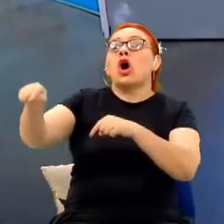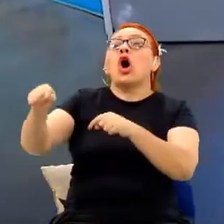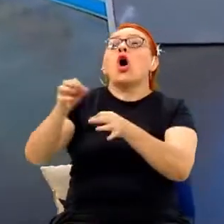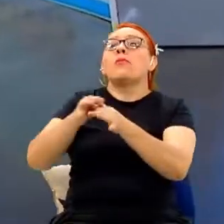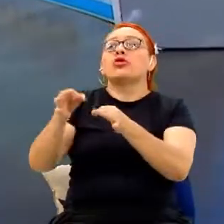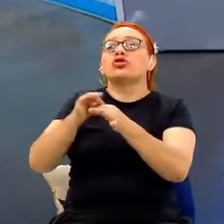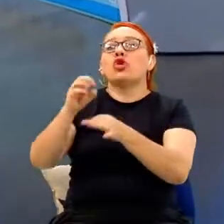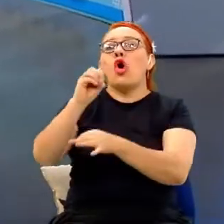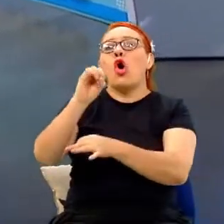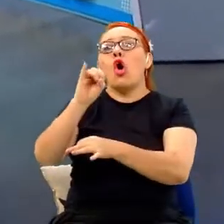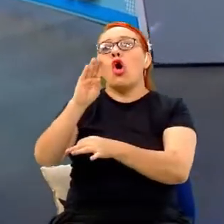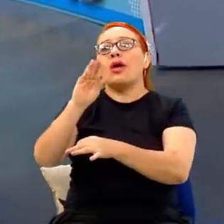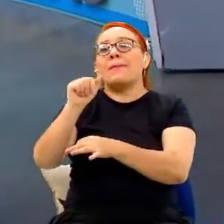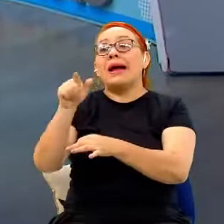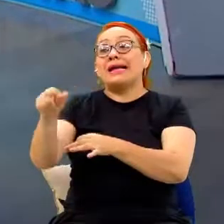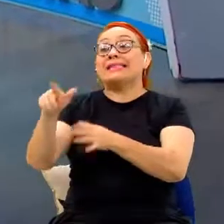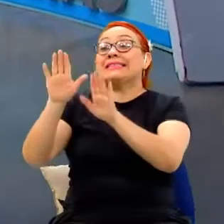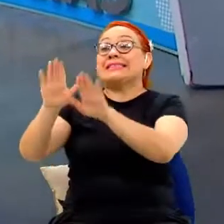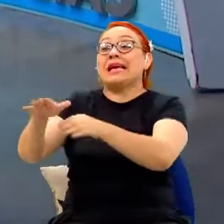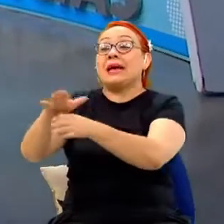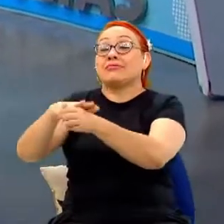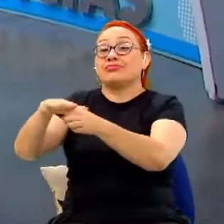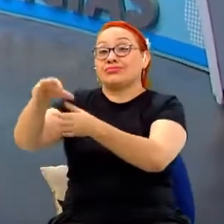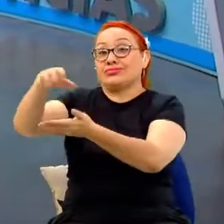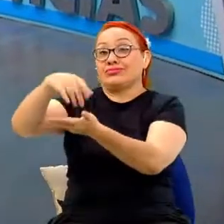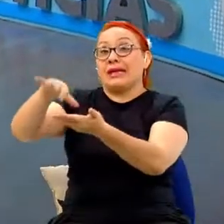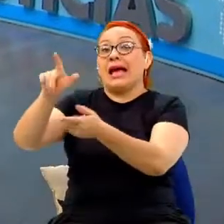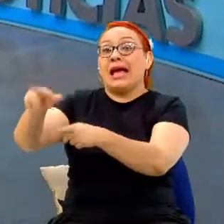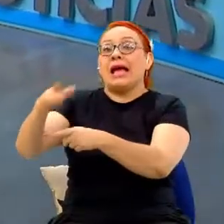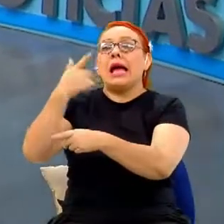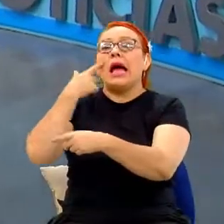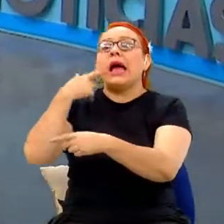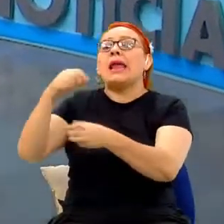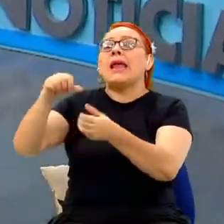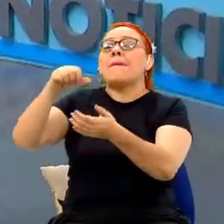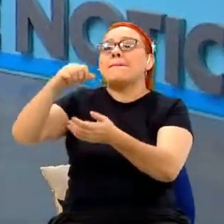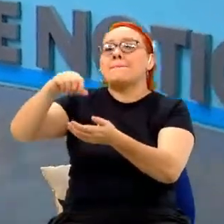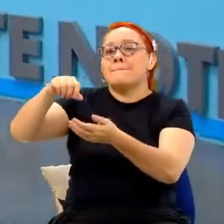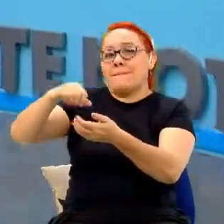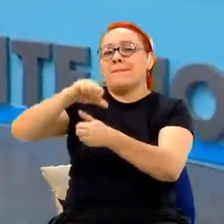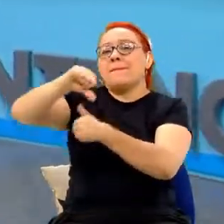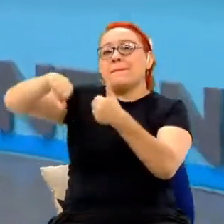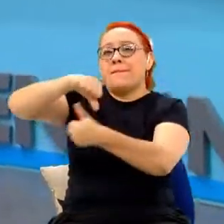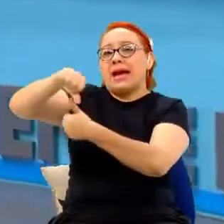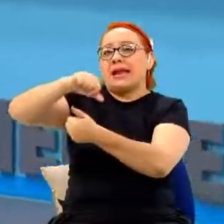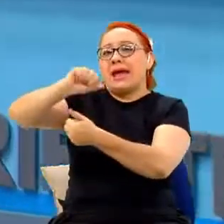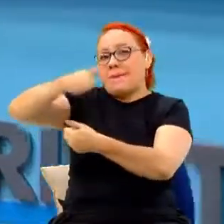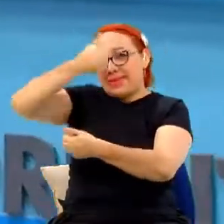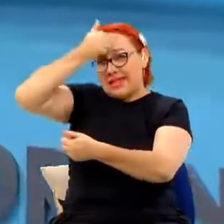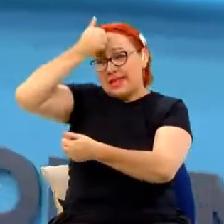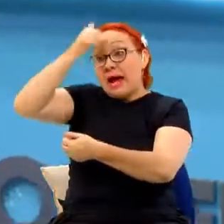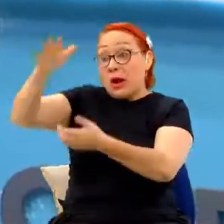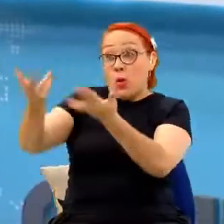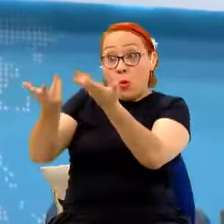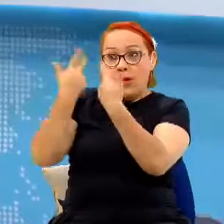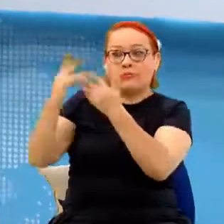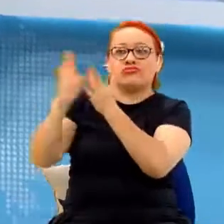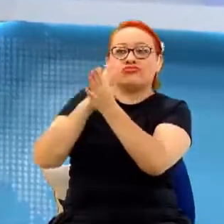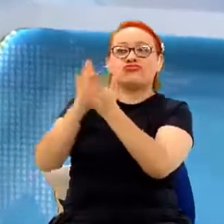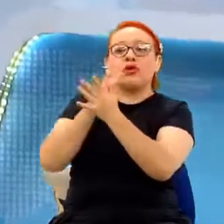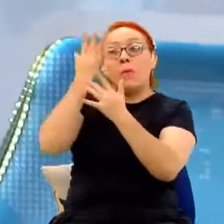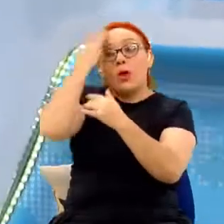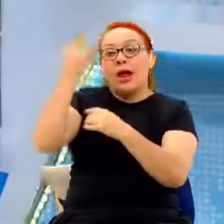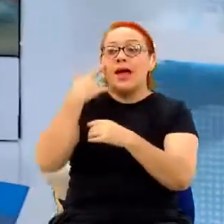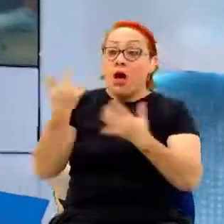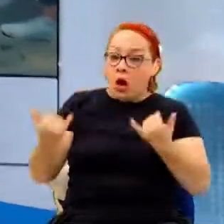Oiba, en el departamento santandereano. Ahí vemos al gran Arturo Pineda desde el parque principal de este bello municipio. Arturo, detalles a esta hora de la